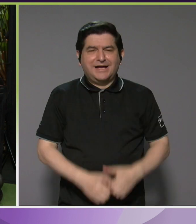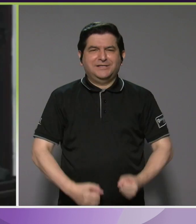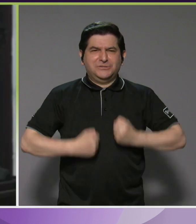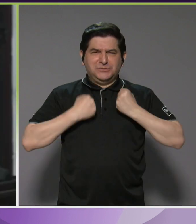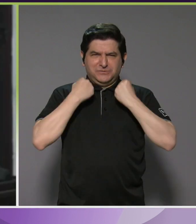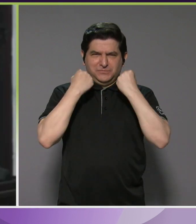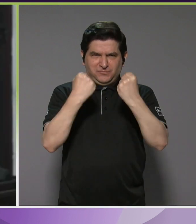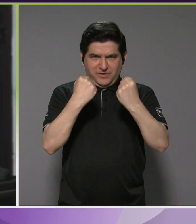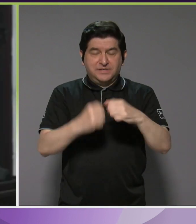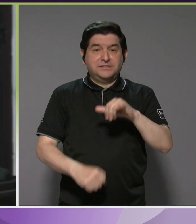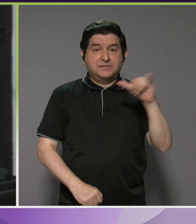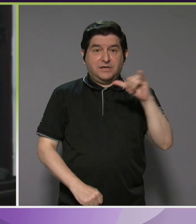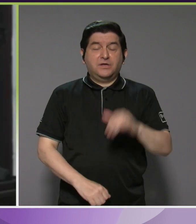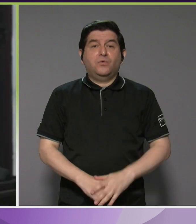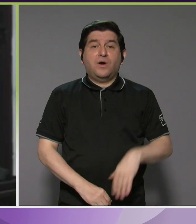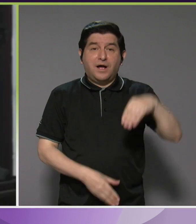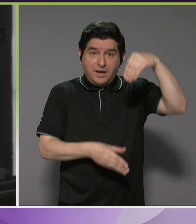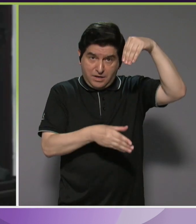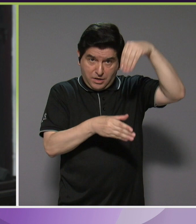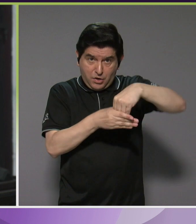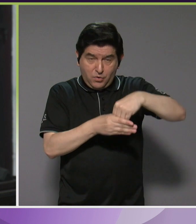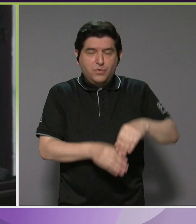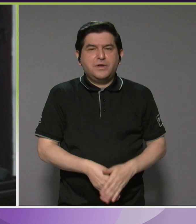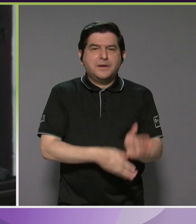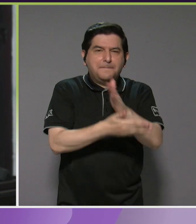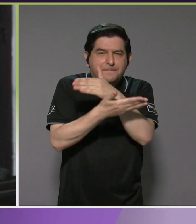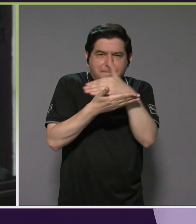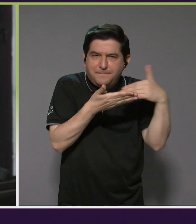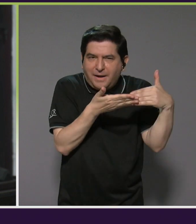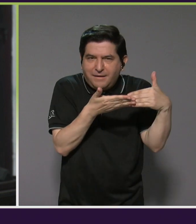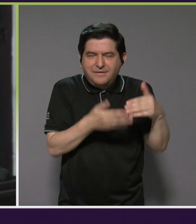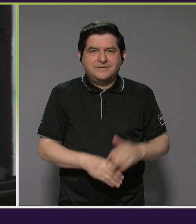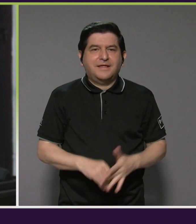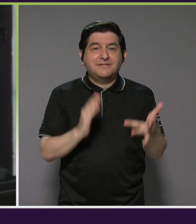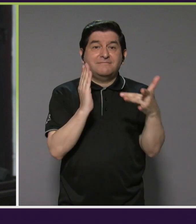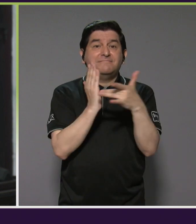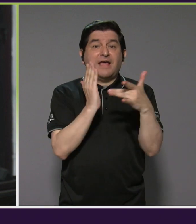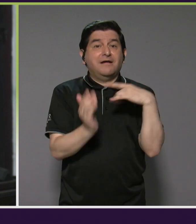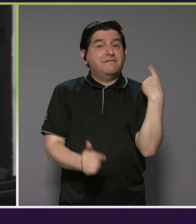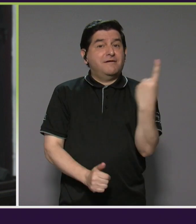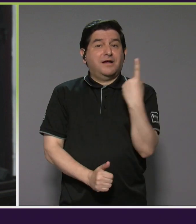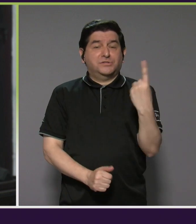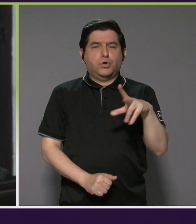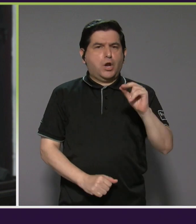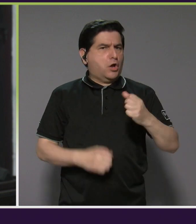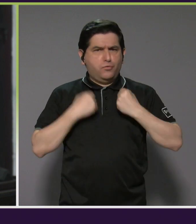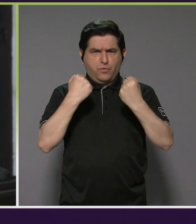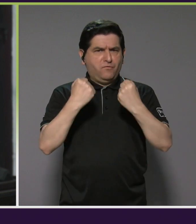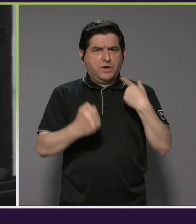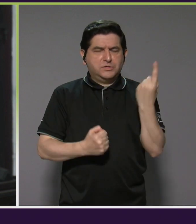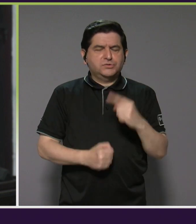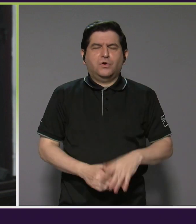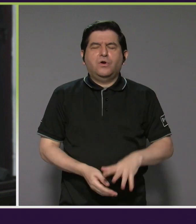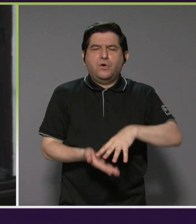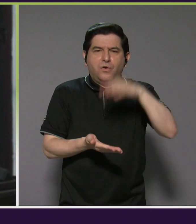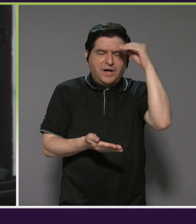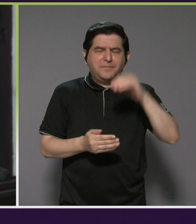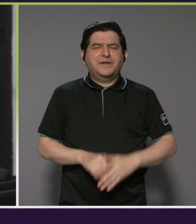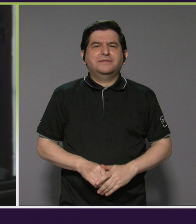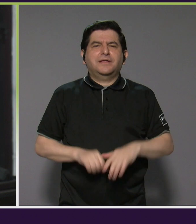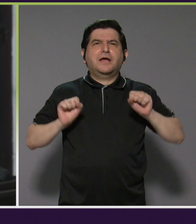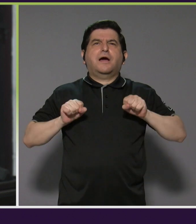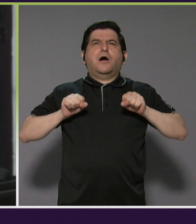fuerza. También hay que meter segmentos de técnica solamente, ni siquiera de fuerza, solo aprender a sacar la barra